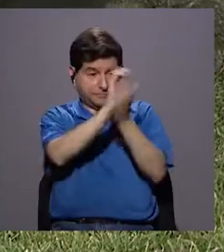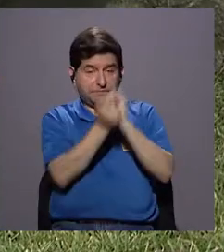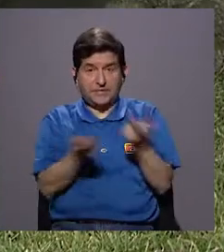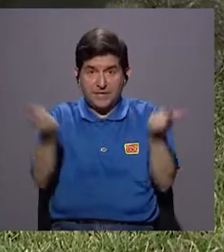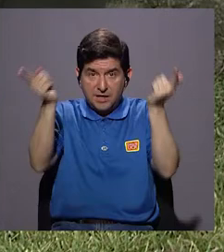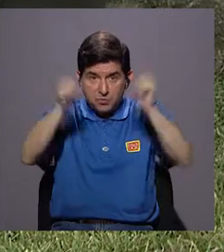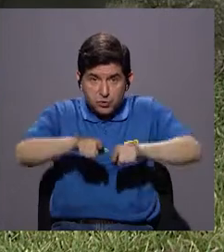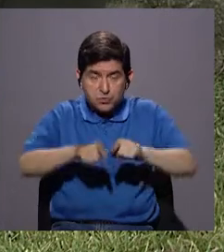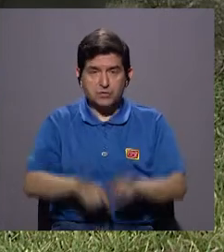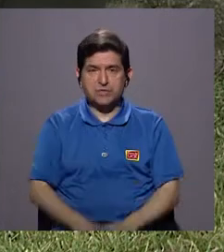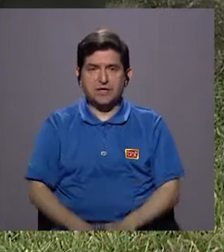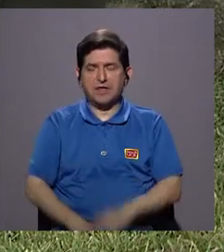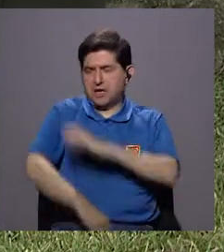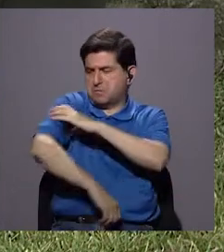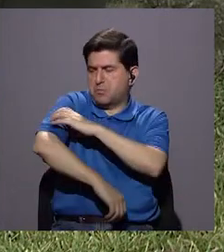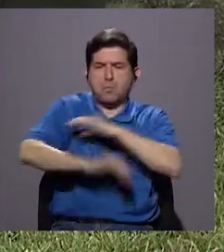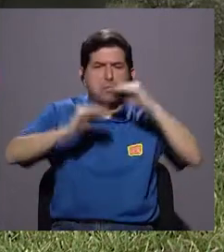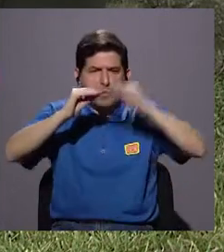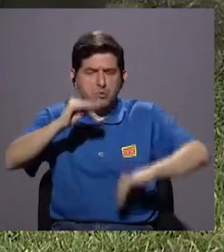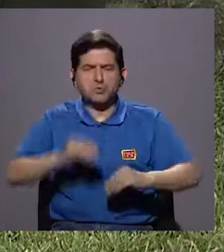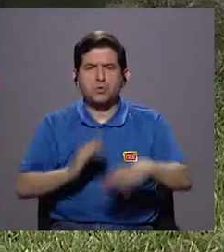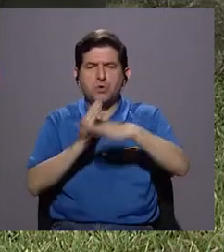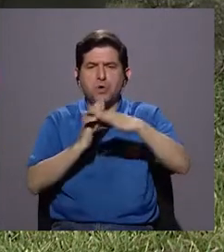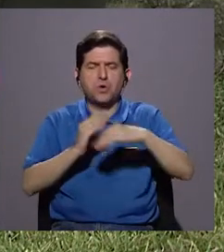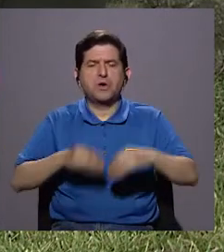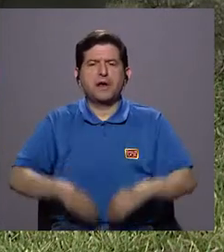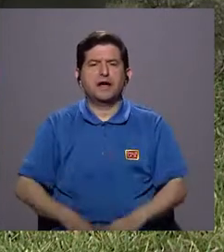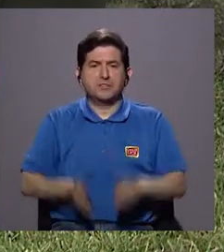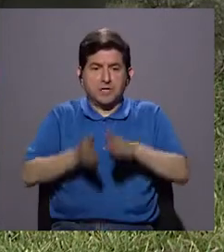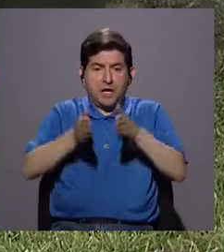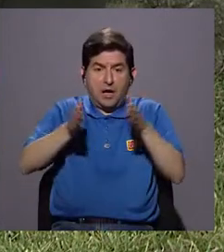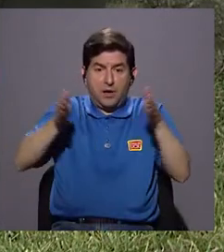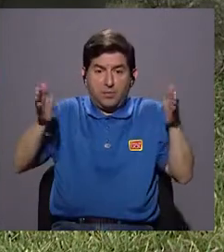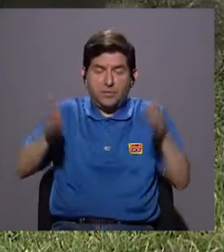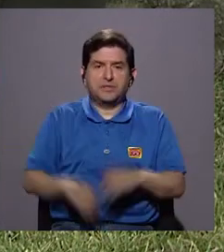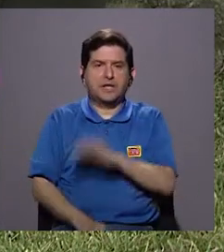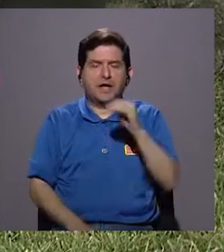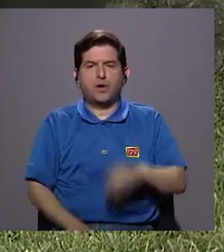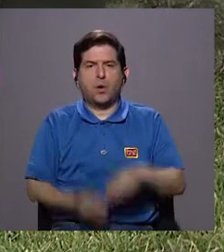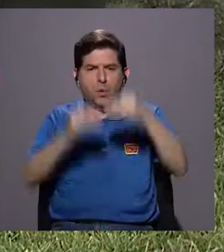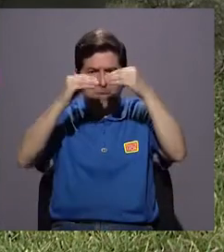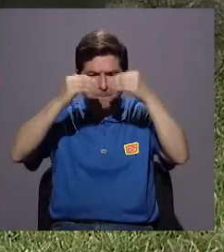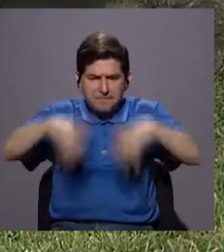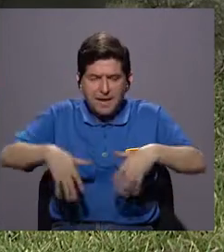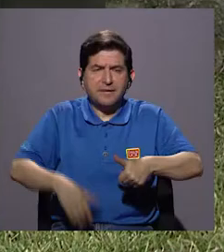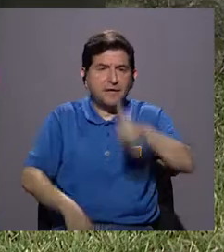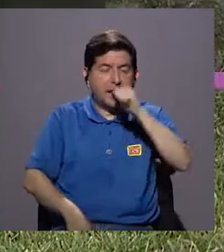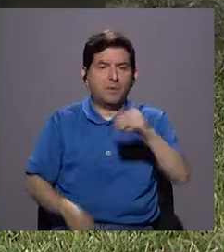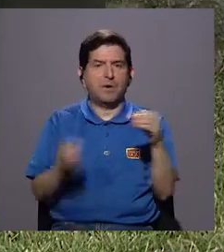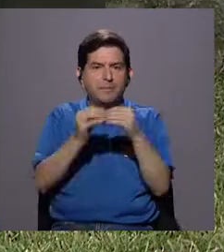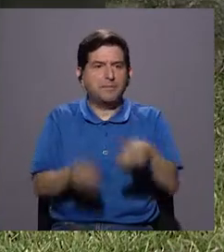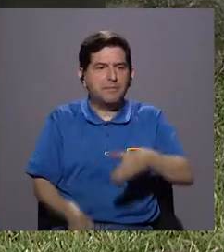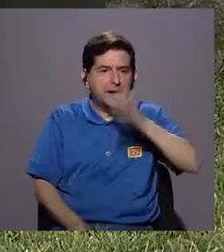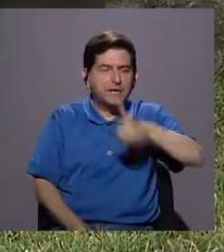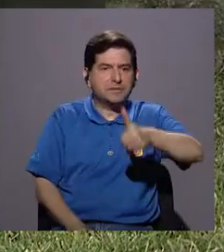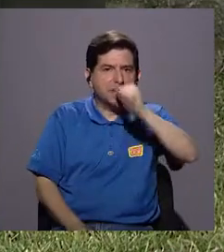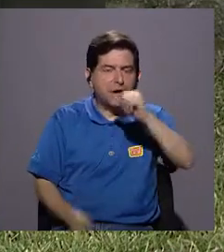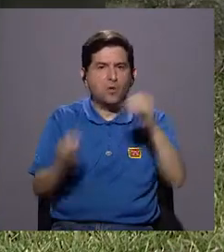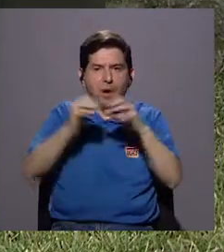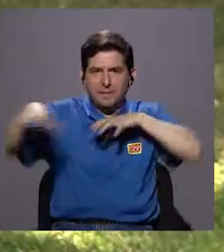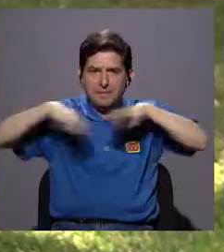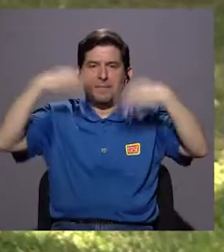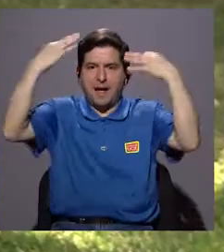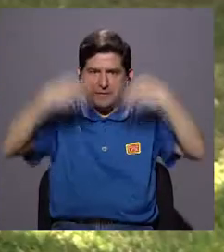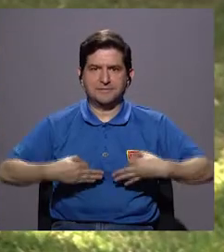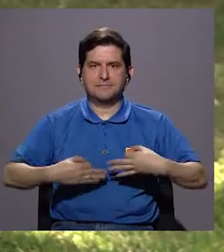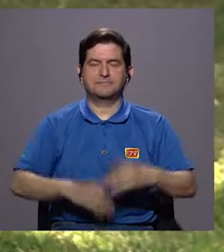que hablamos, que se pierde músculo, que se aumenta grasa, que se pierde agua, se pueden contrarrestar si aumentamos nuestro consumo de agua, si aumentamos nuestro ejercicio,